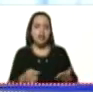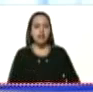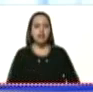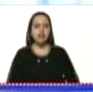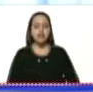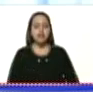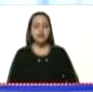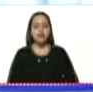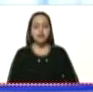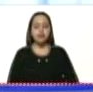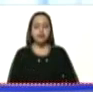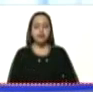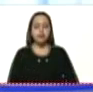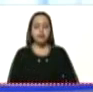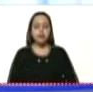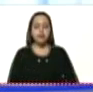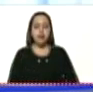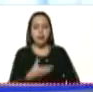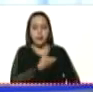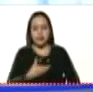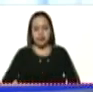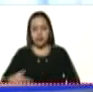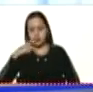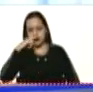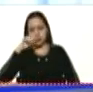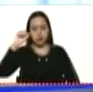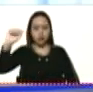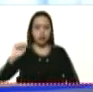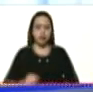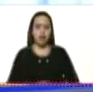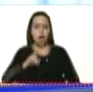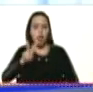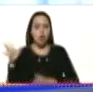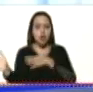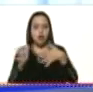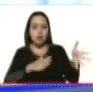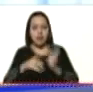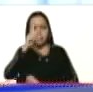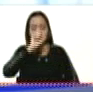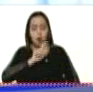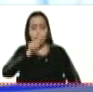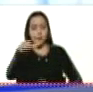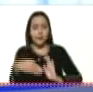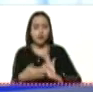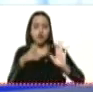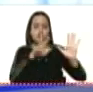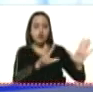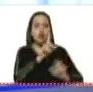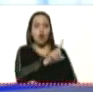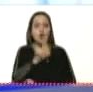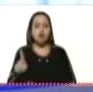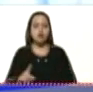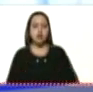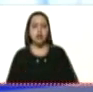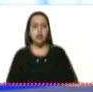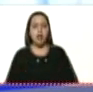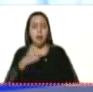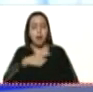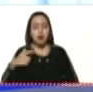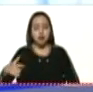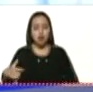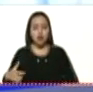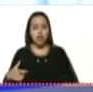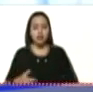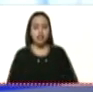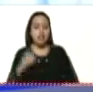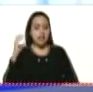presidente Nicolás Maduro Moros, el 2 de marzo de 1811, una multitud de caraqueños y